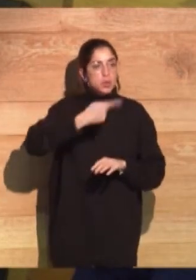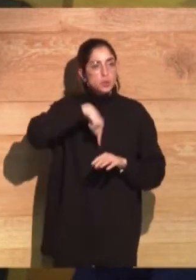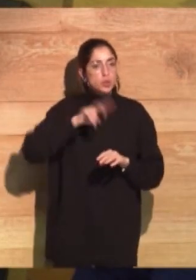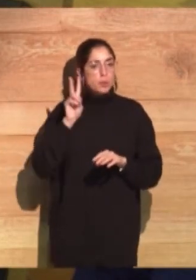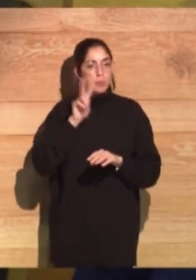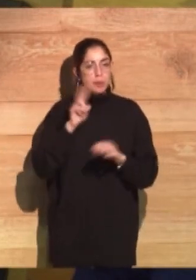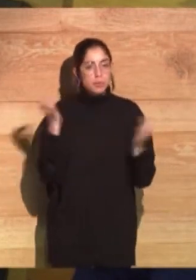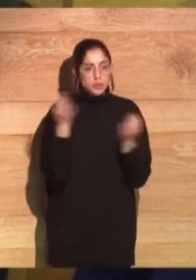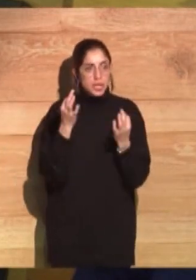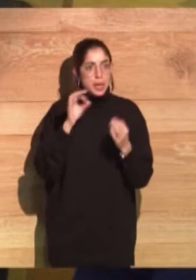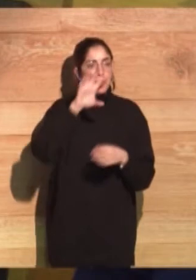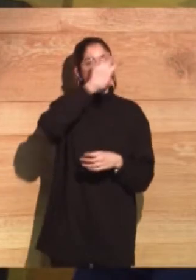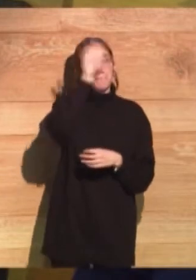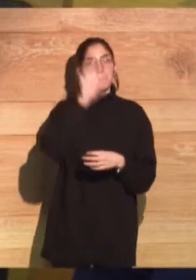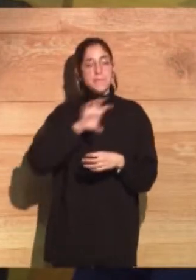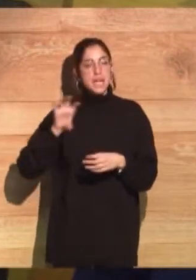viendo países